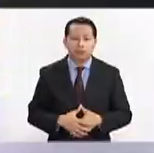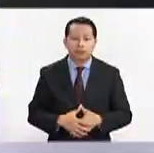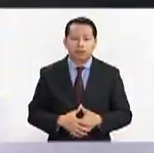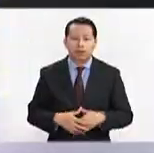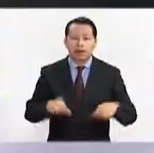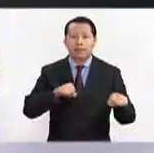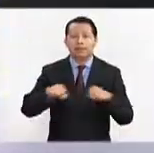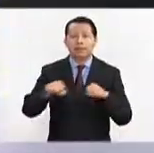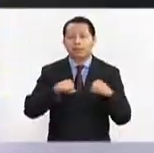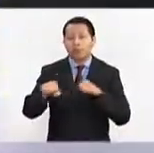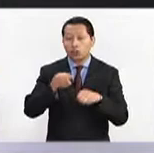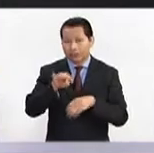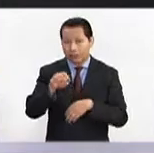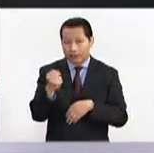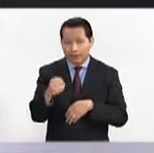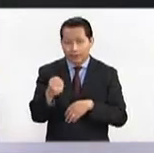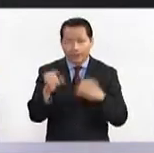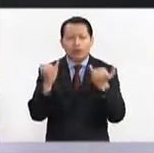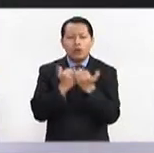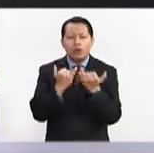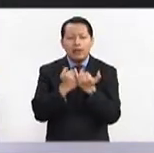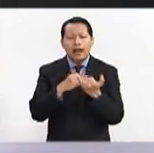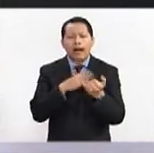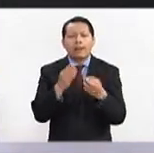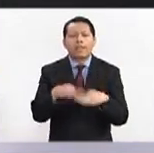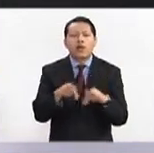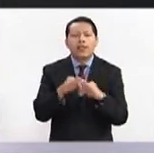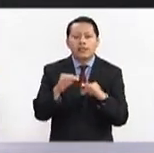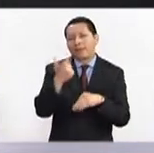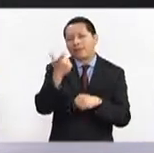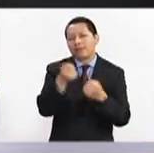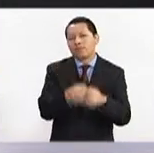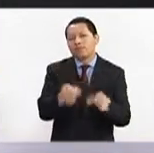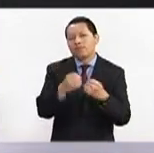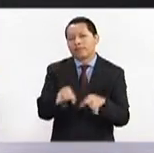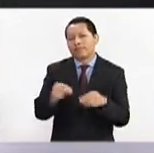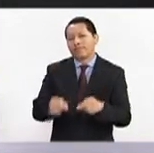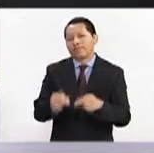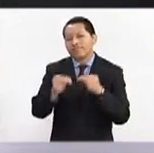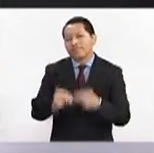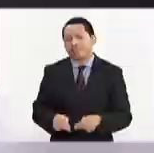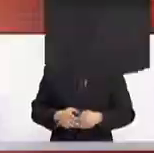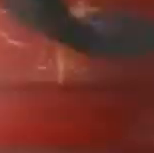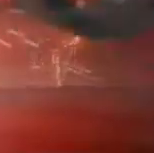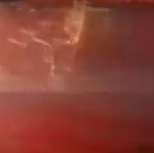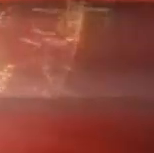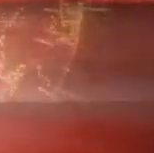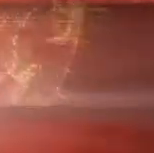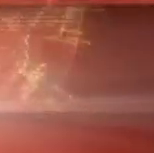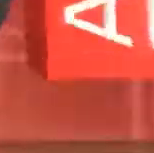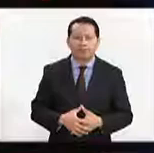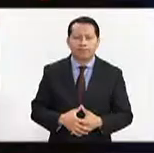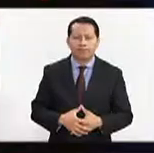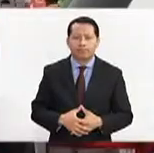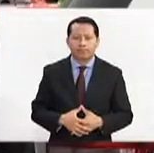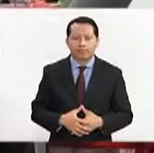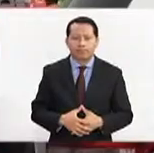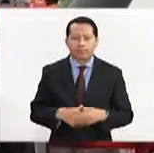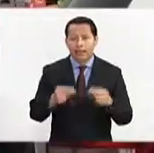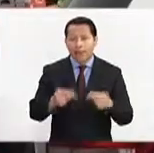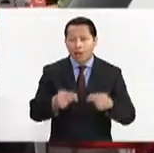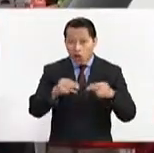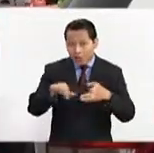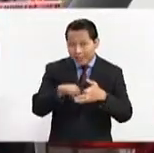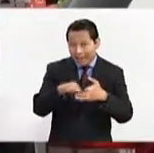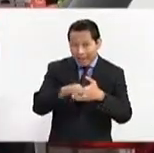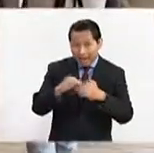El sismo del 19 de septiembre también trajo importantes pérdidas económicas para los negocios. Decenas de negocios cercanos a